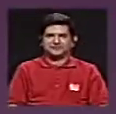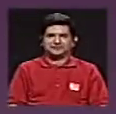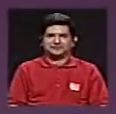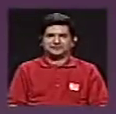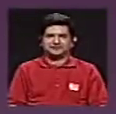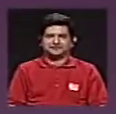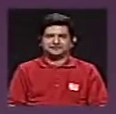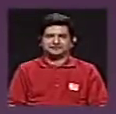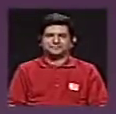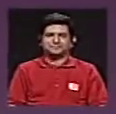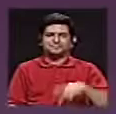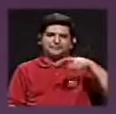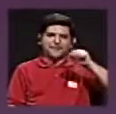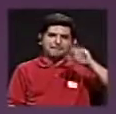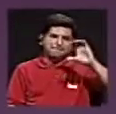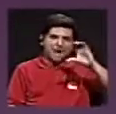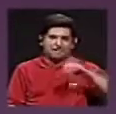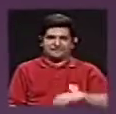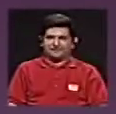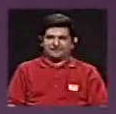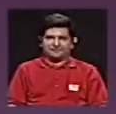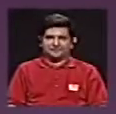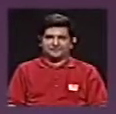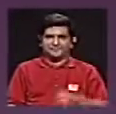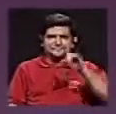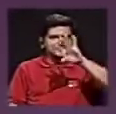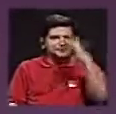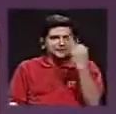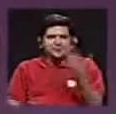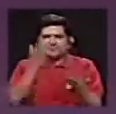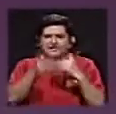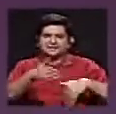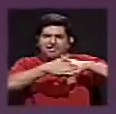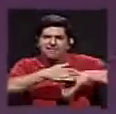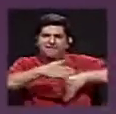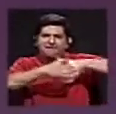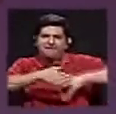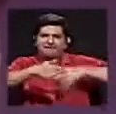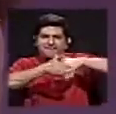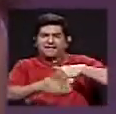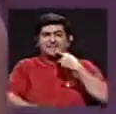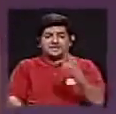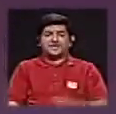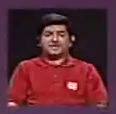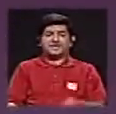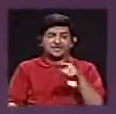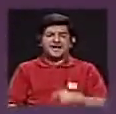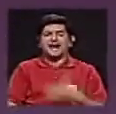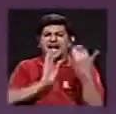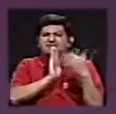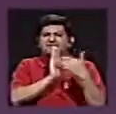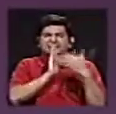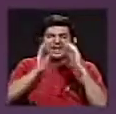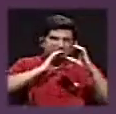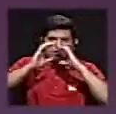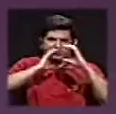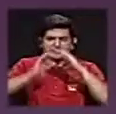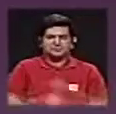del pac de alguna manera entorpecía un poco decir metía un ruido en las conversaciones